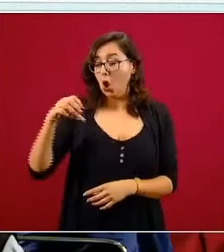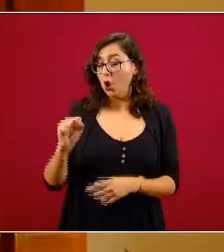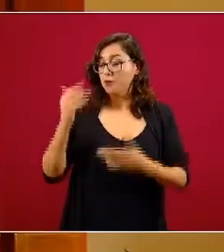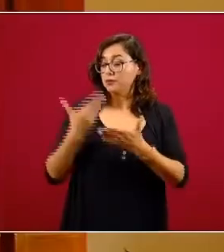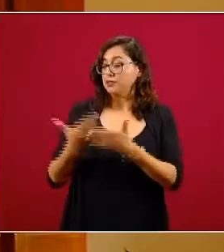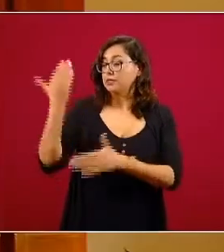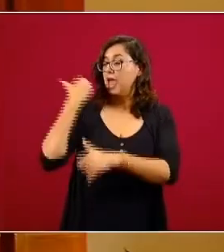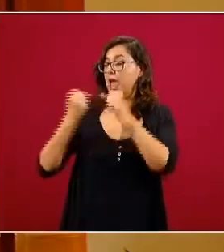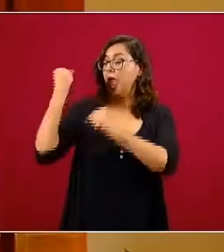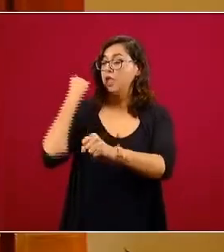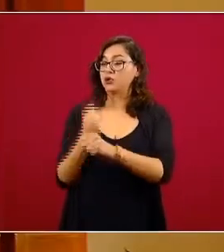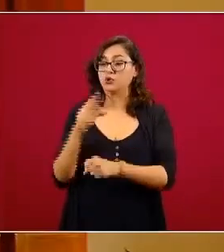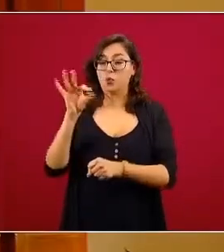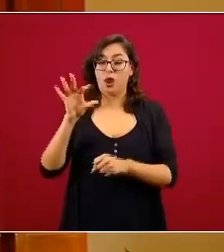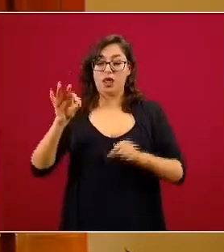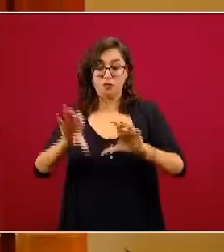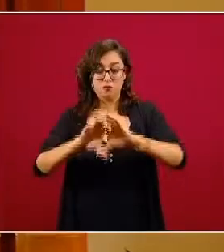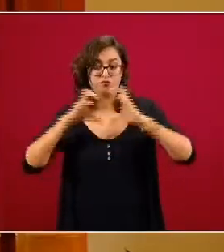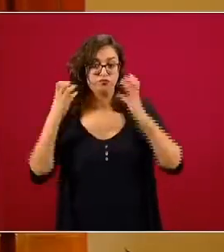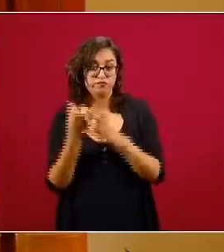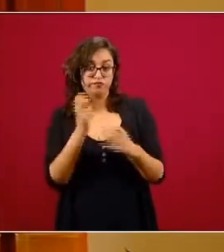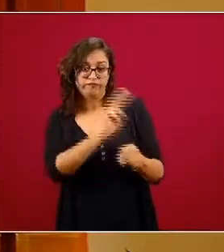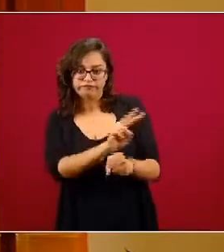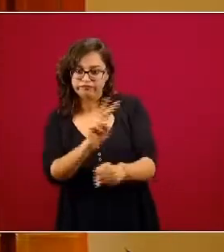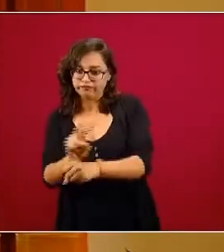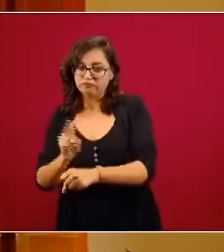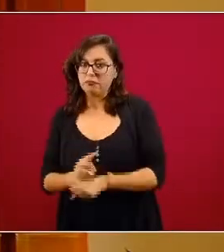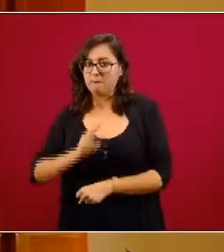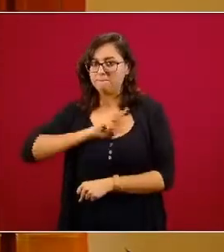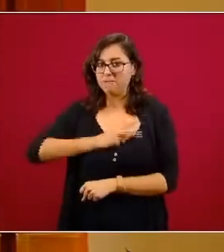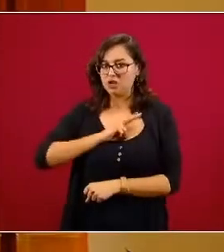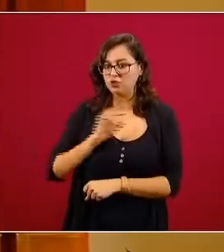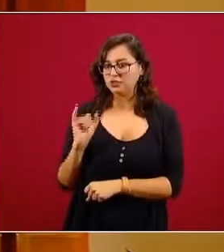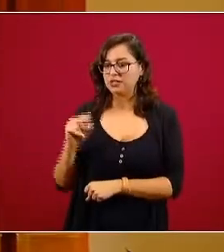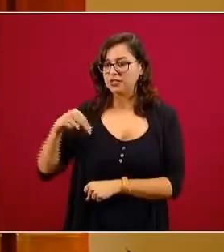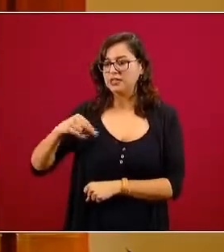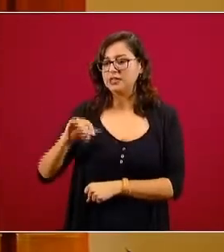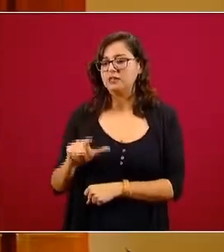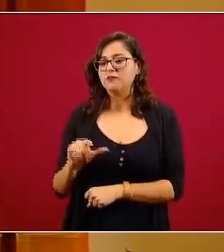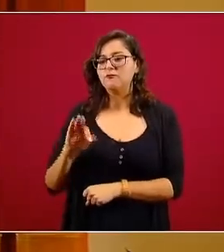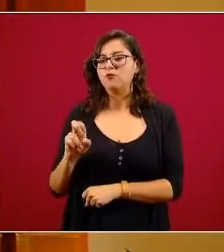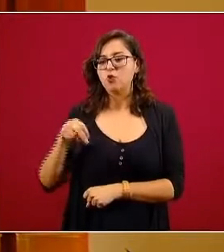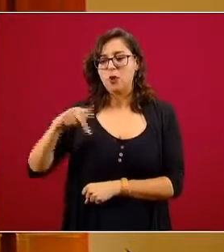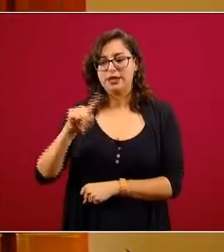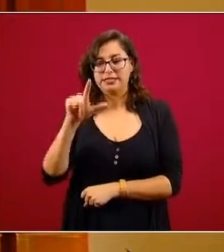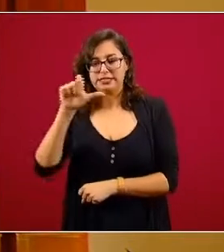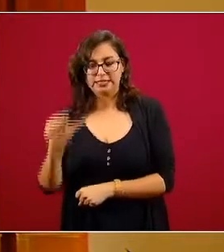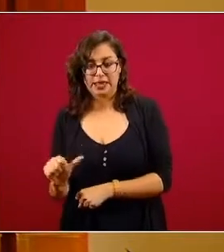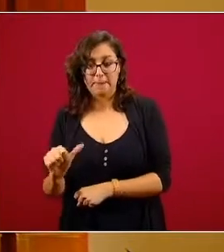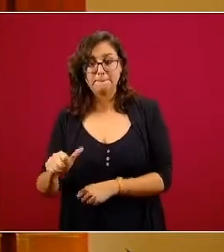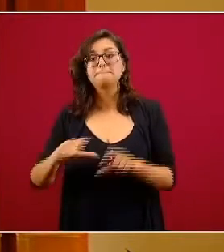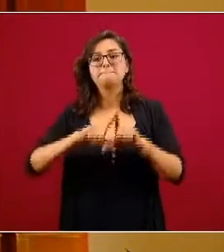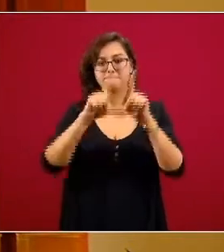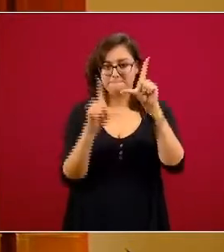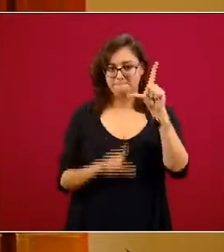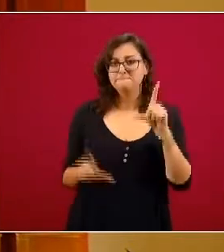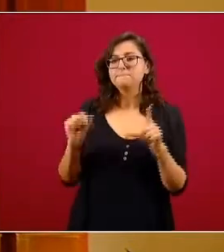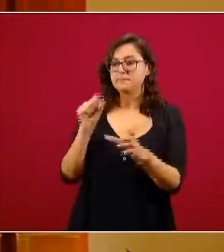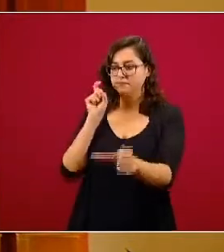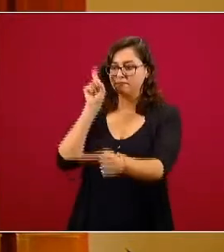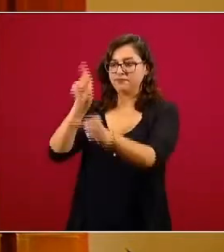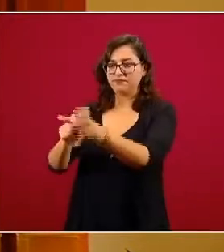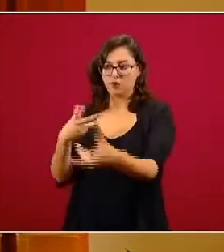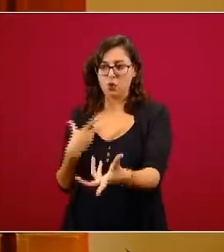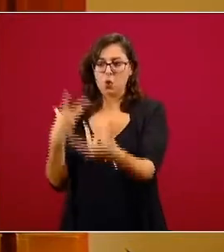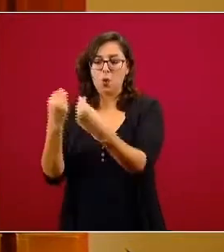de vigilancia global de los virus de influenza. México orgullosamente participa en este sistema desde